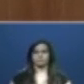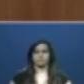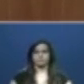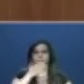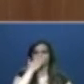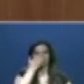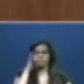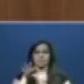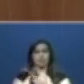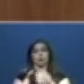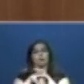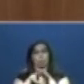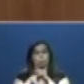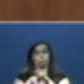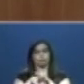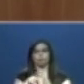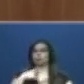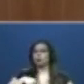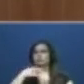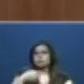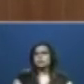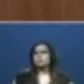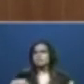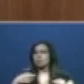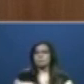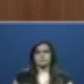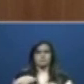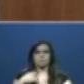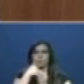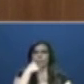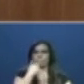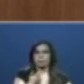esos recursos del sistema siempre hemos dicho que este nació desgraciadamente